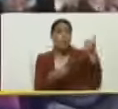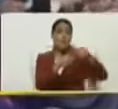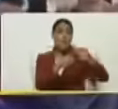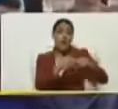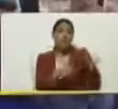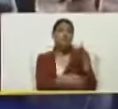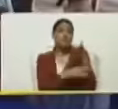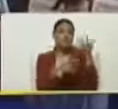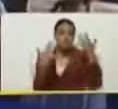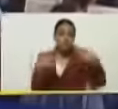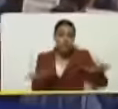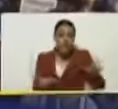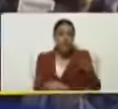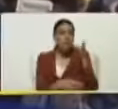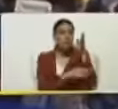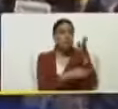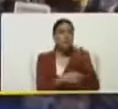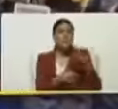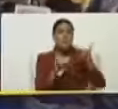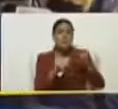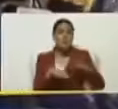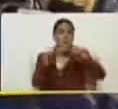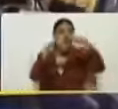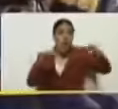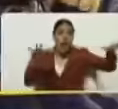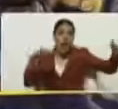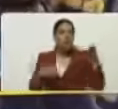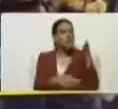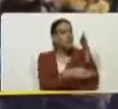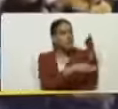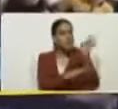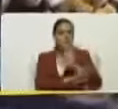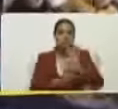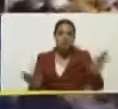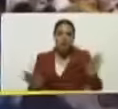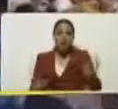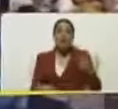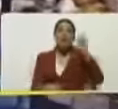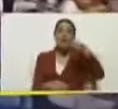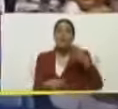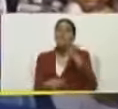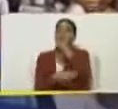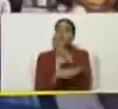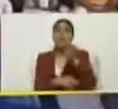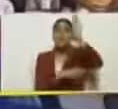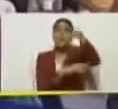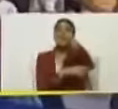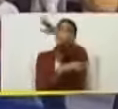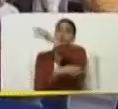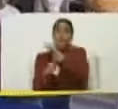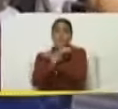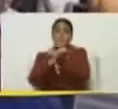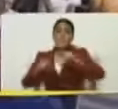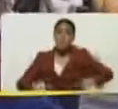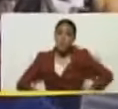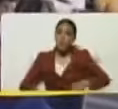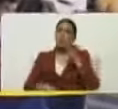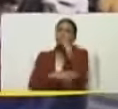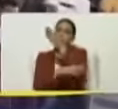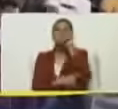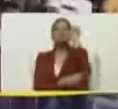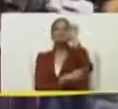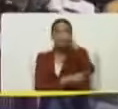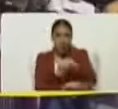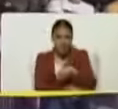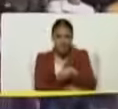Maracaibo, en la zona panamericana del Estado Mérida. Estuvimos también en las montañas de Portuguesa, Chabasquén, Biscucuy.